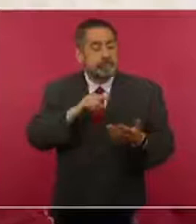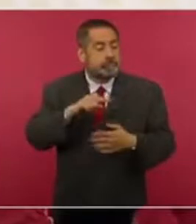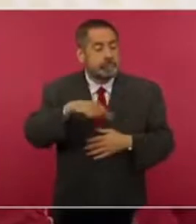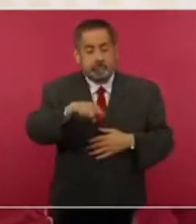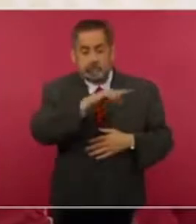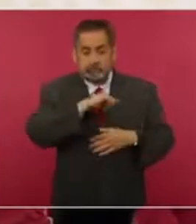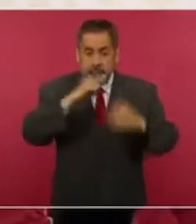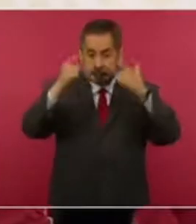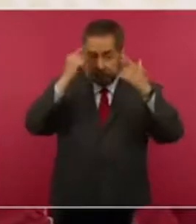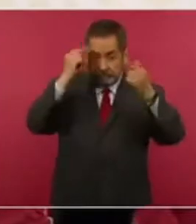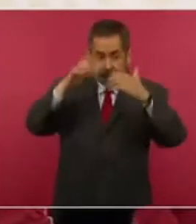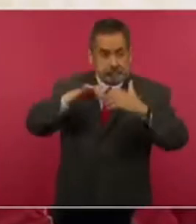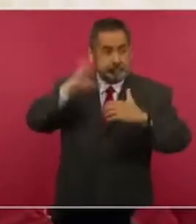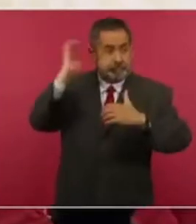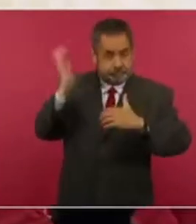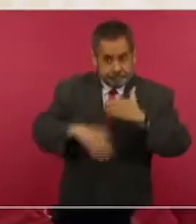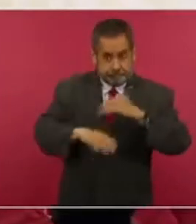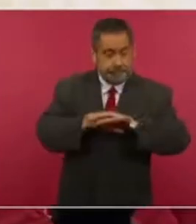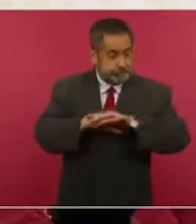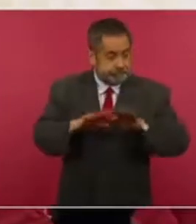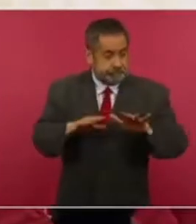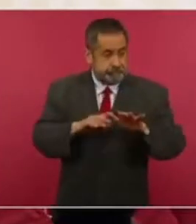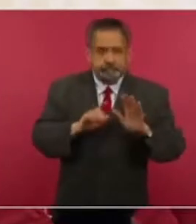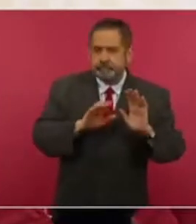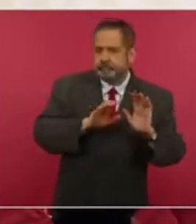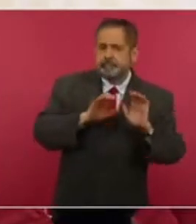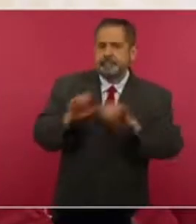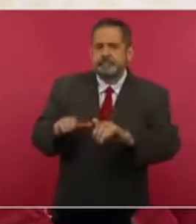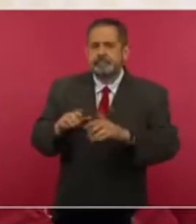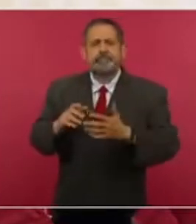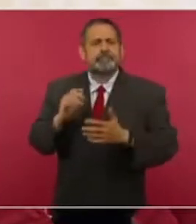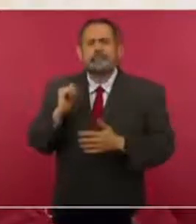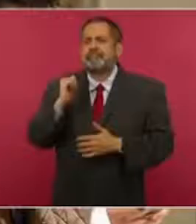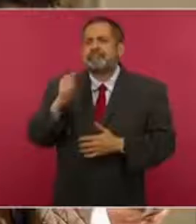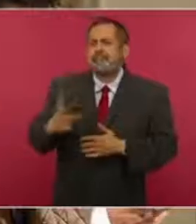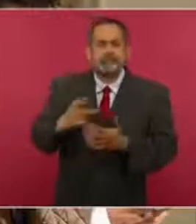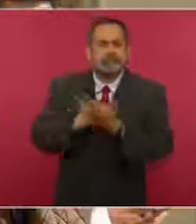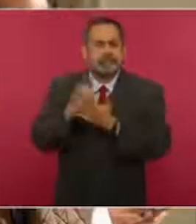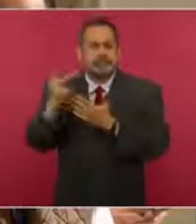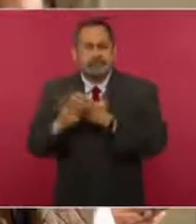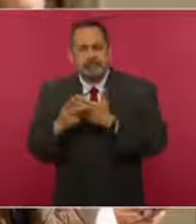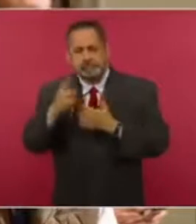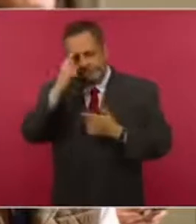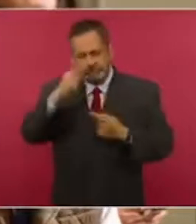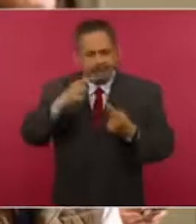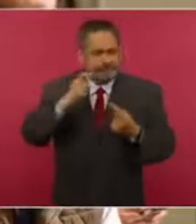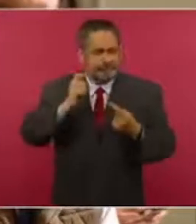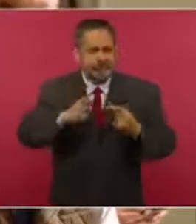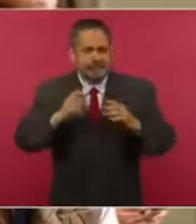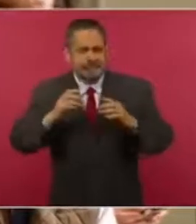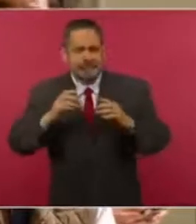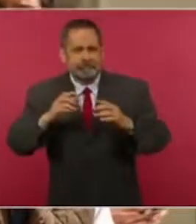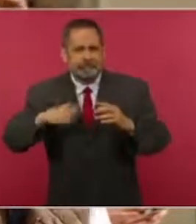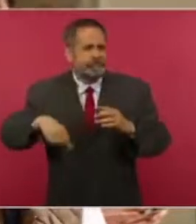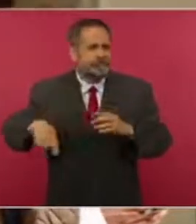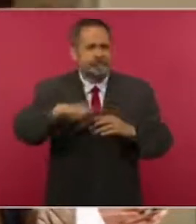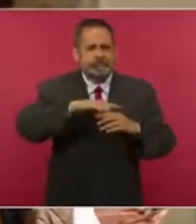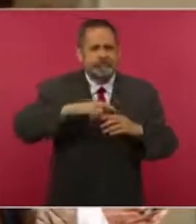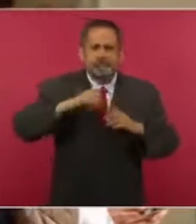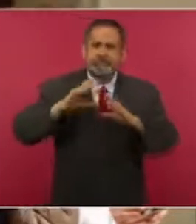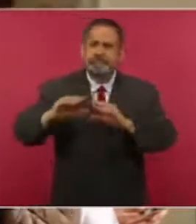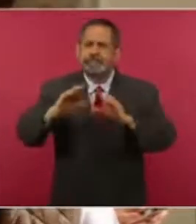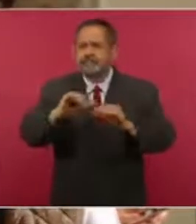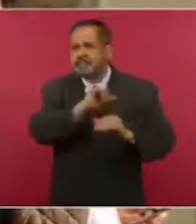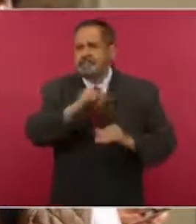de las normales rurales pues entren como en un programa de alfabetización de los mexicanos. Ya habíamos